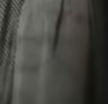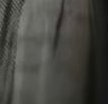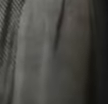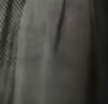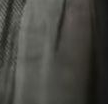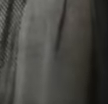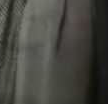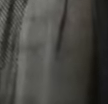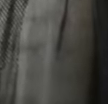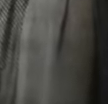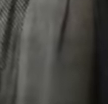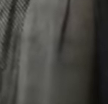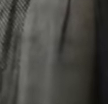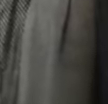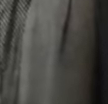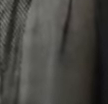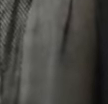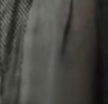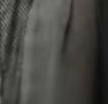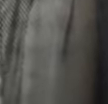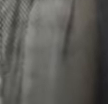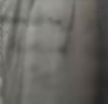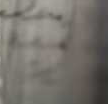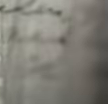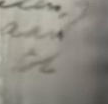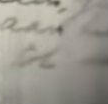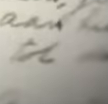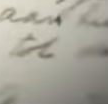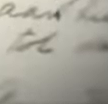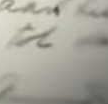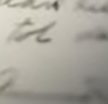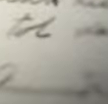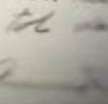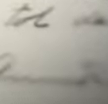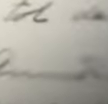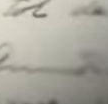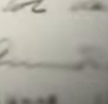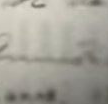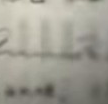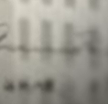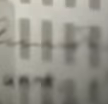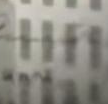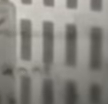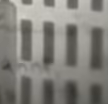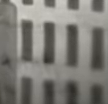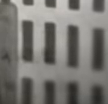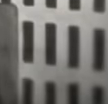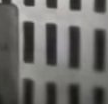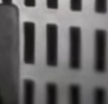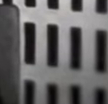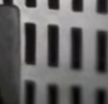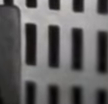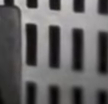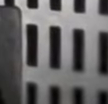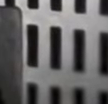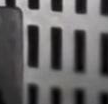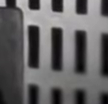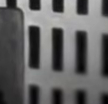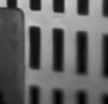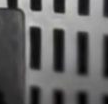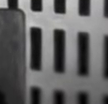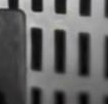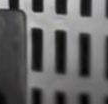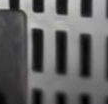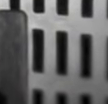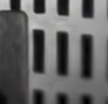nos lleva a... Hoy en día, en cualquier lista de libros más leídos en